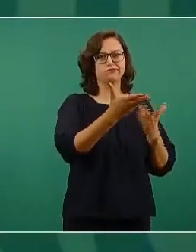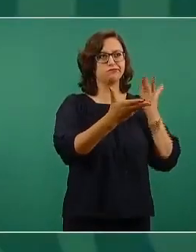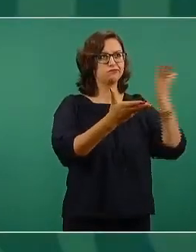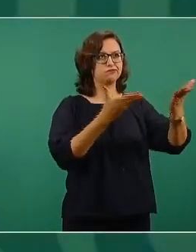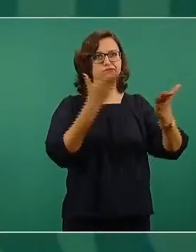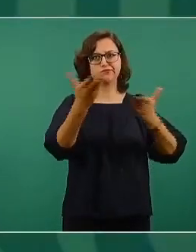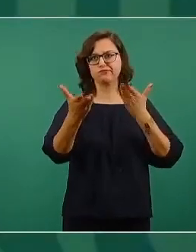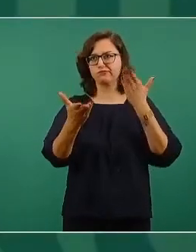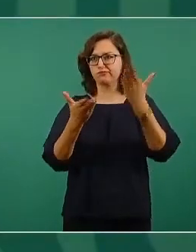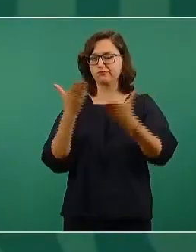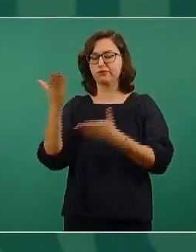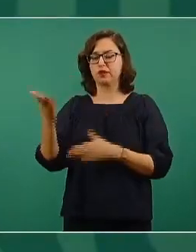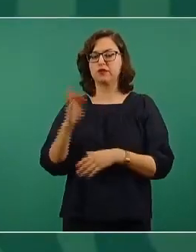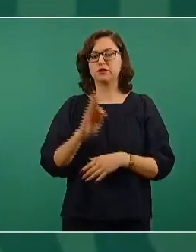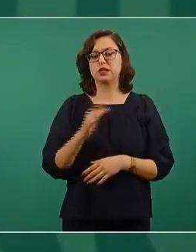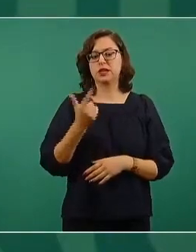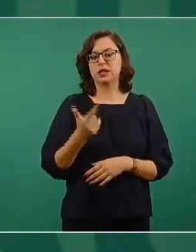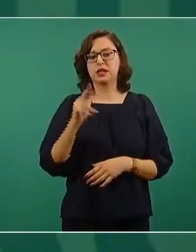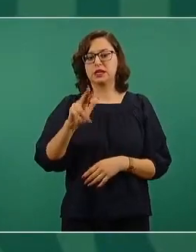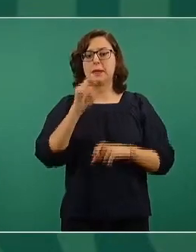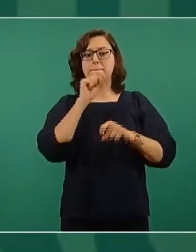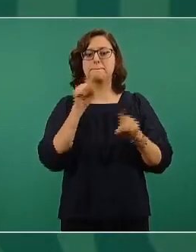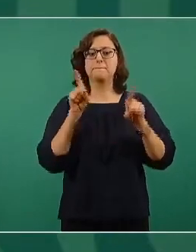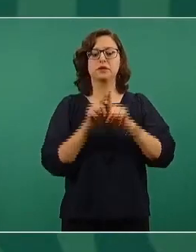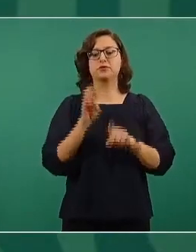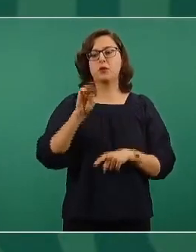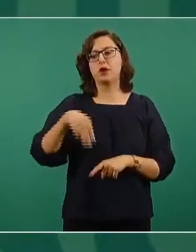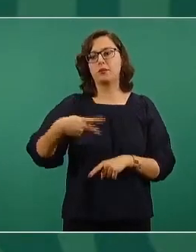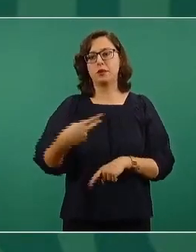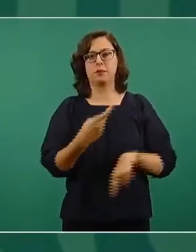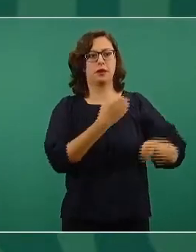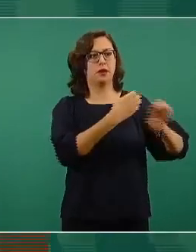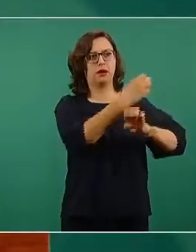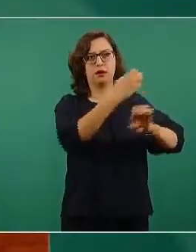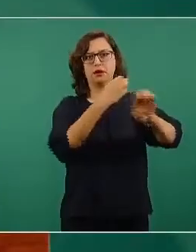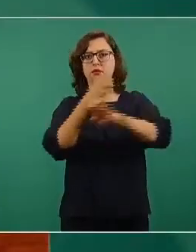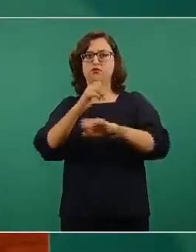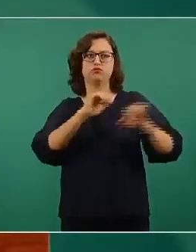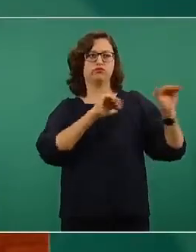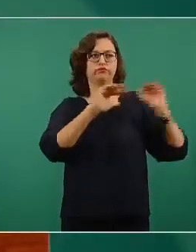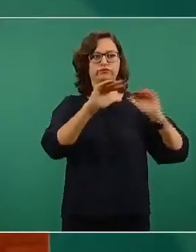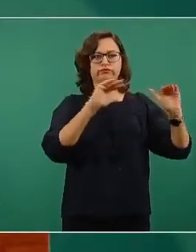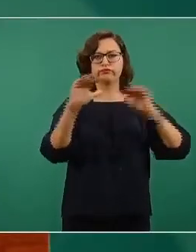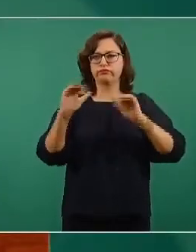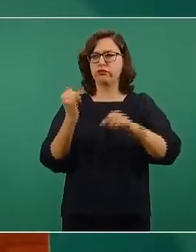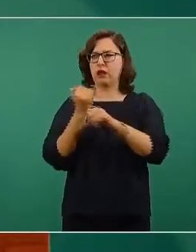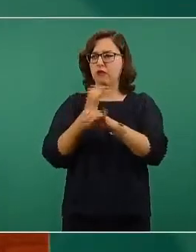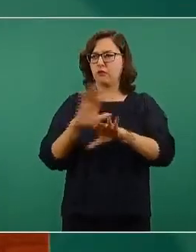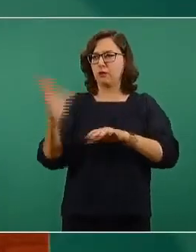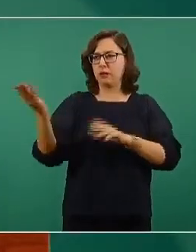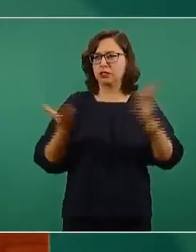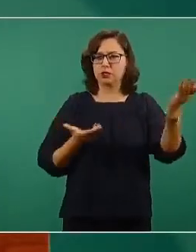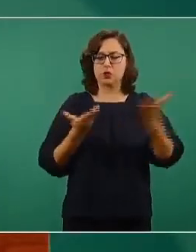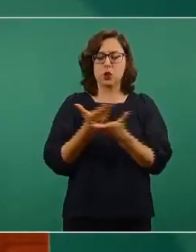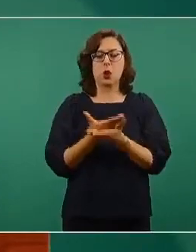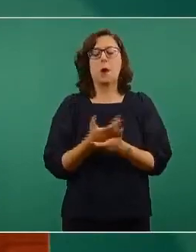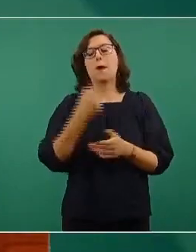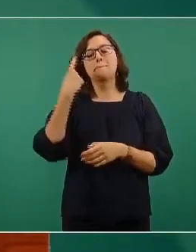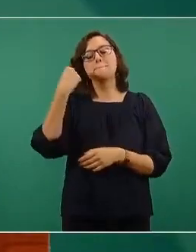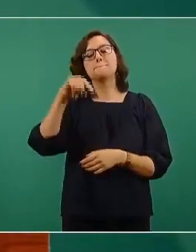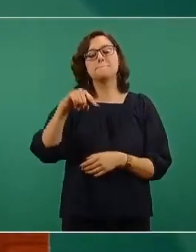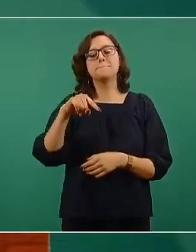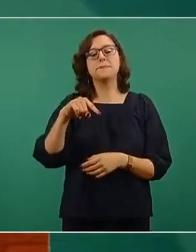a la General de la República como a las diversas fiscalías de las entidades federativas, para que nos